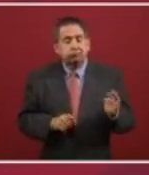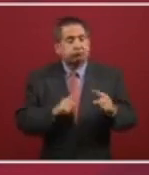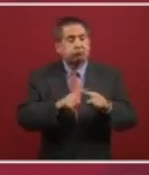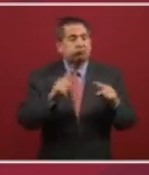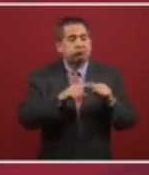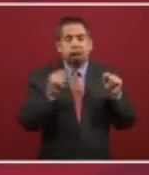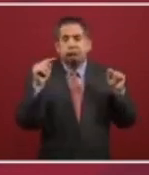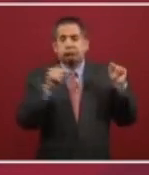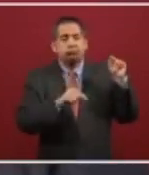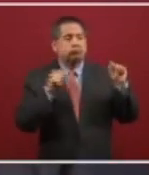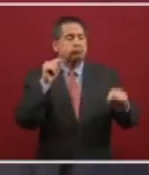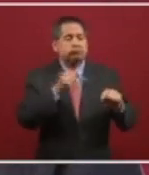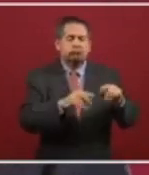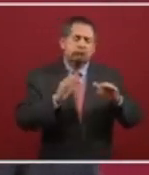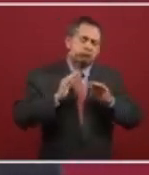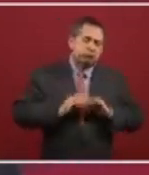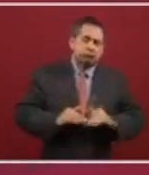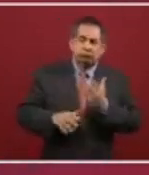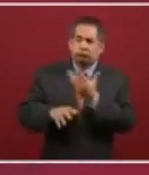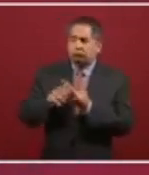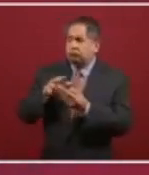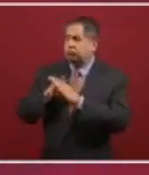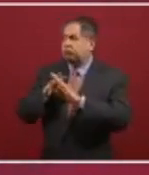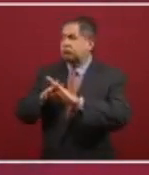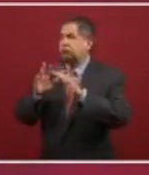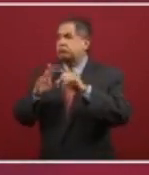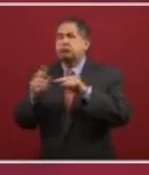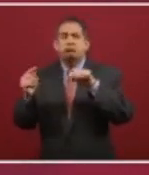santuario de migrantes.